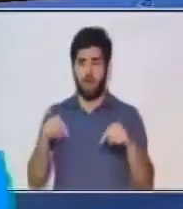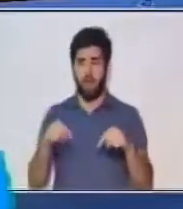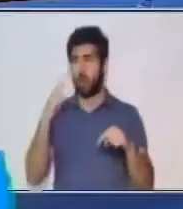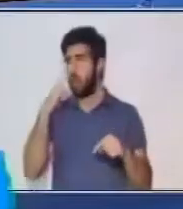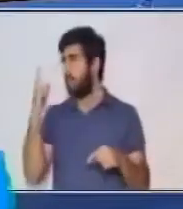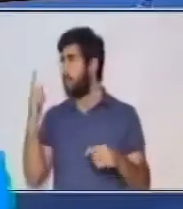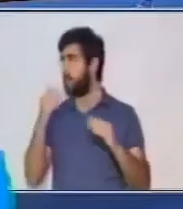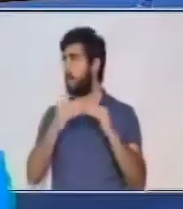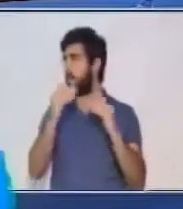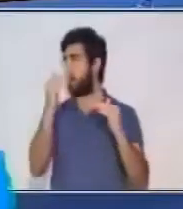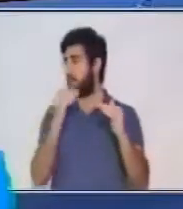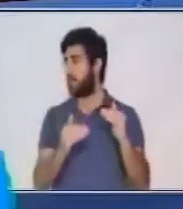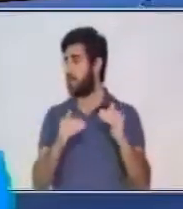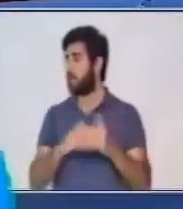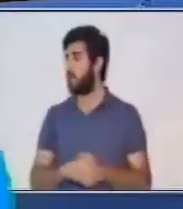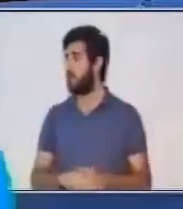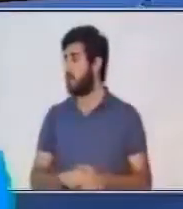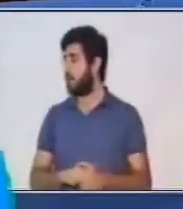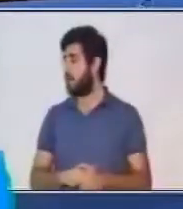entonces nuestra